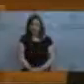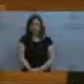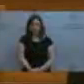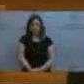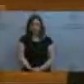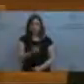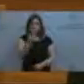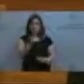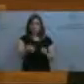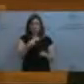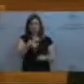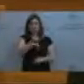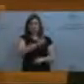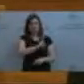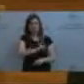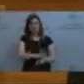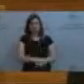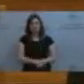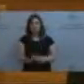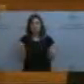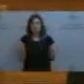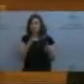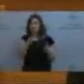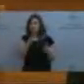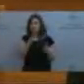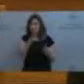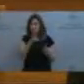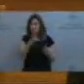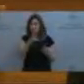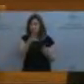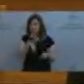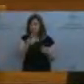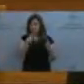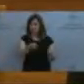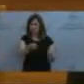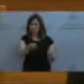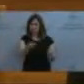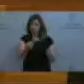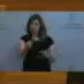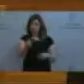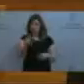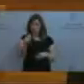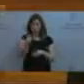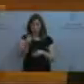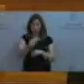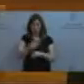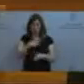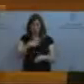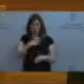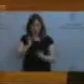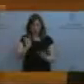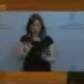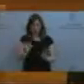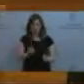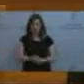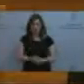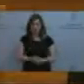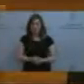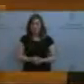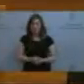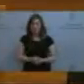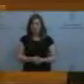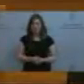Hay una cosa que no entiendo, y es que ¿por qué? Para responder a lo que es mi obligación, que es inquirirle a